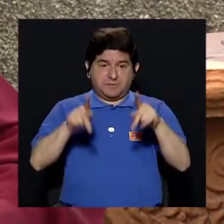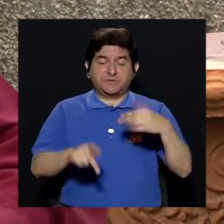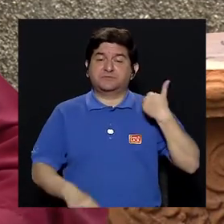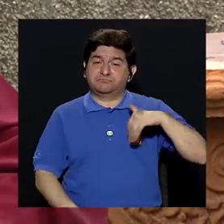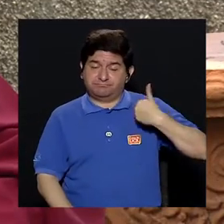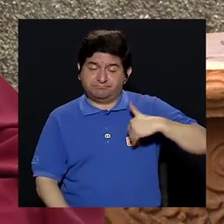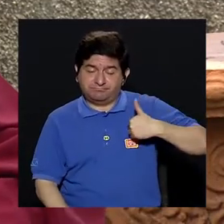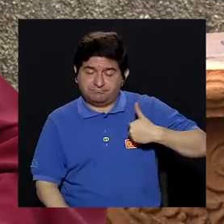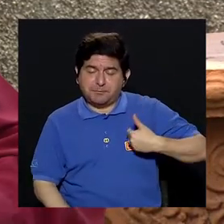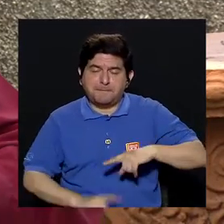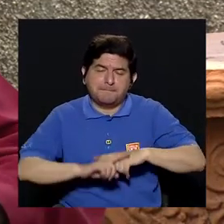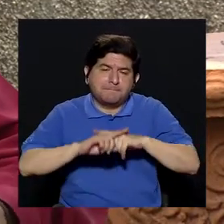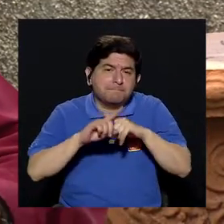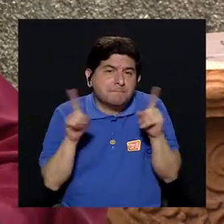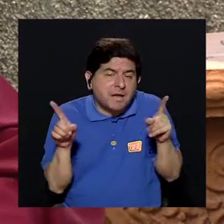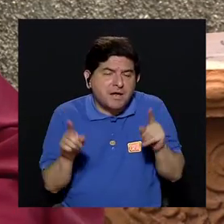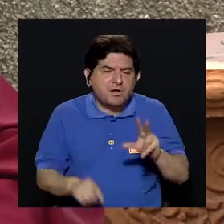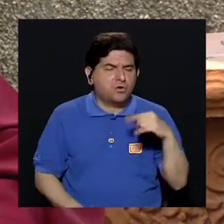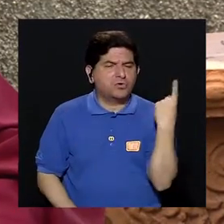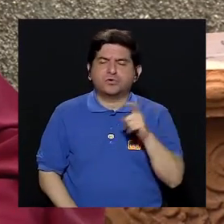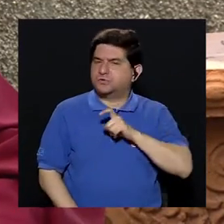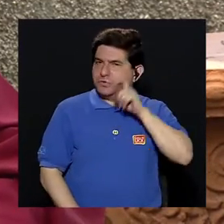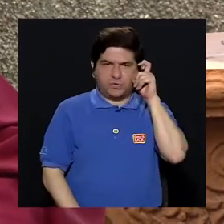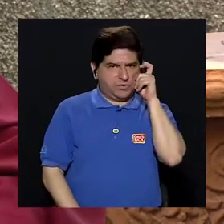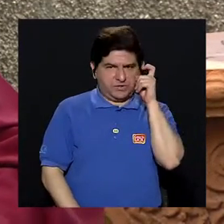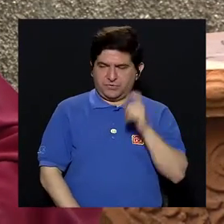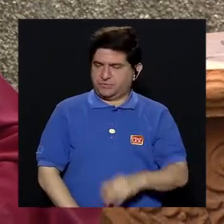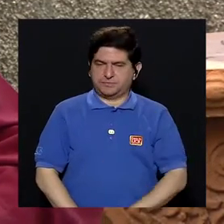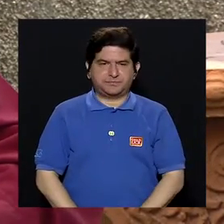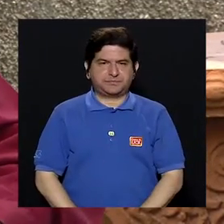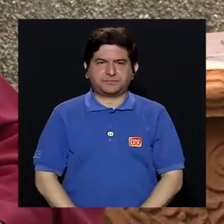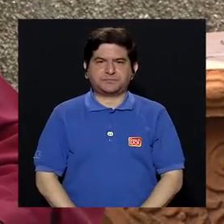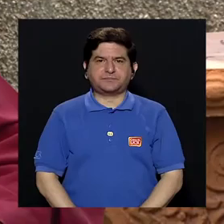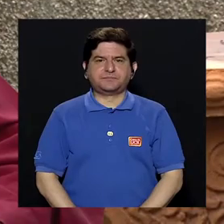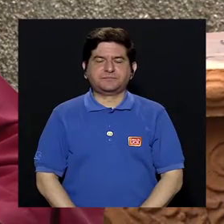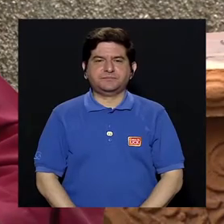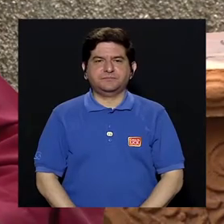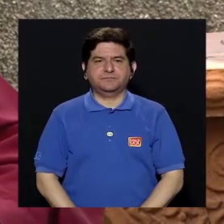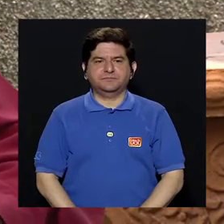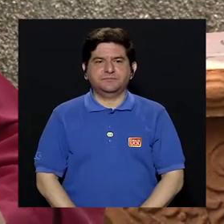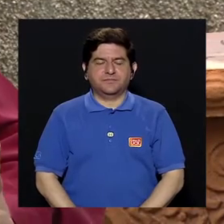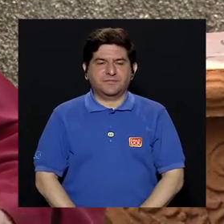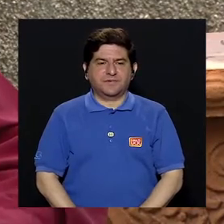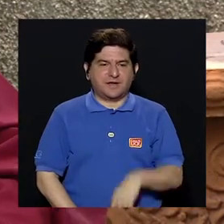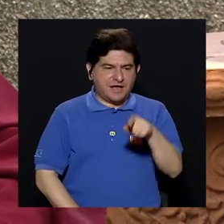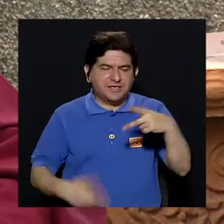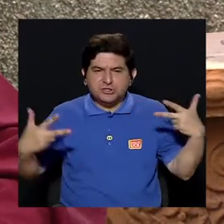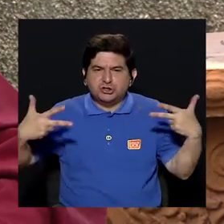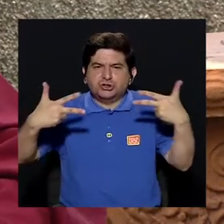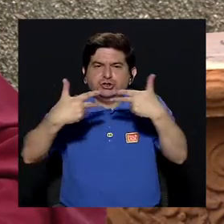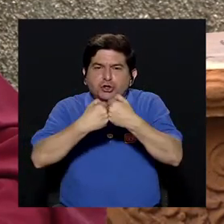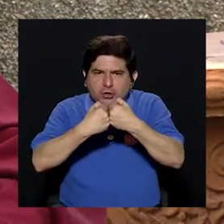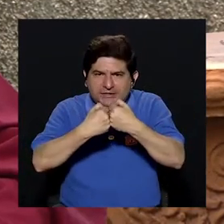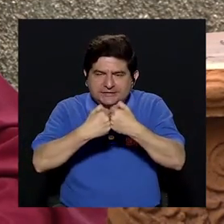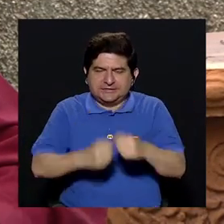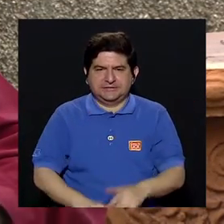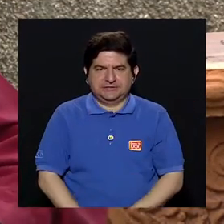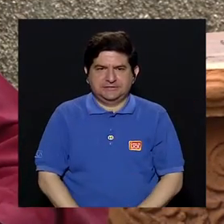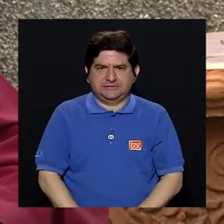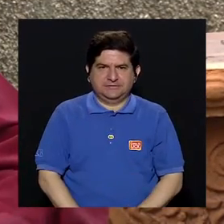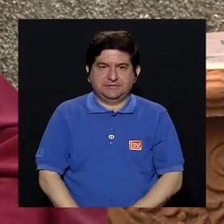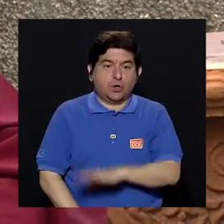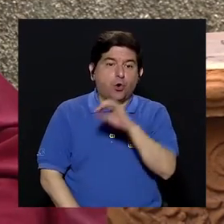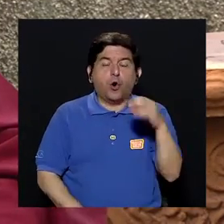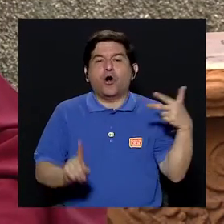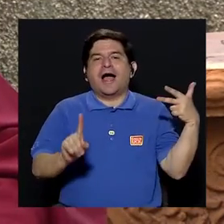género masculino, pero más allá del género, ¿verdad? los choques, en